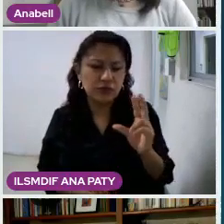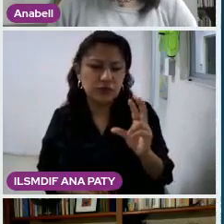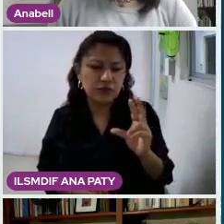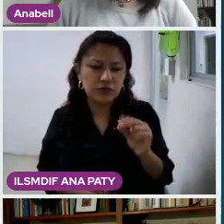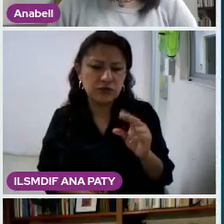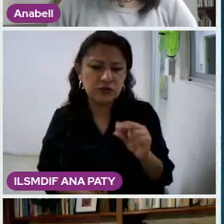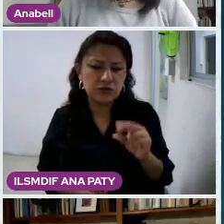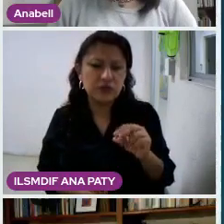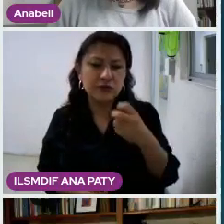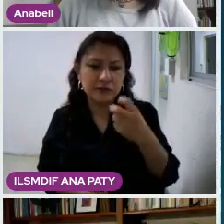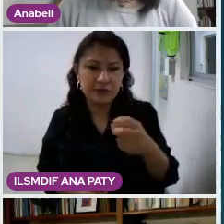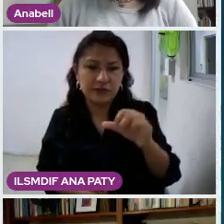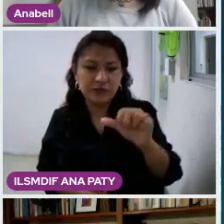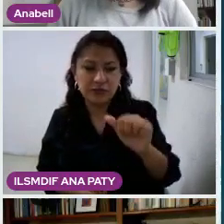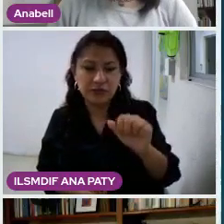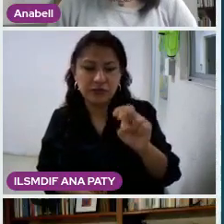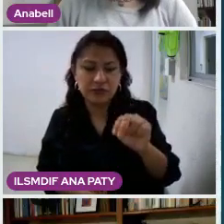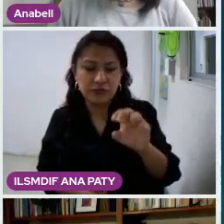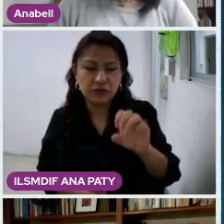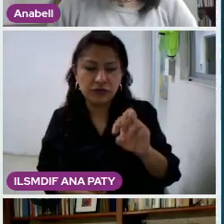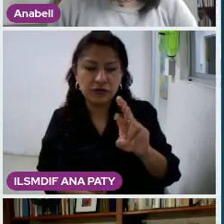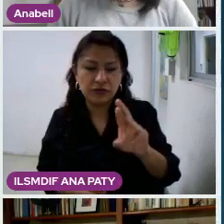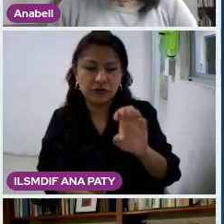No hay pregunta, creo que está clara la